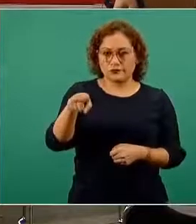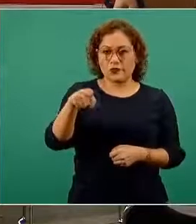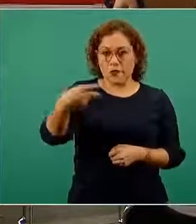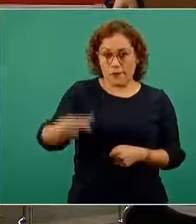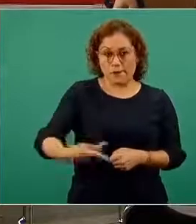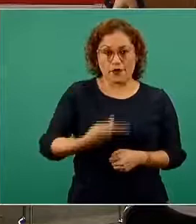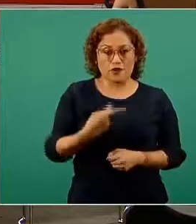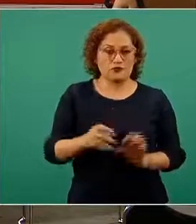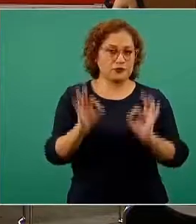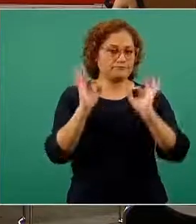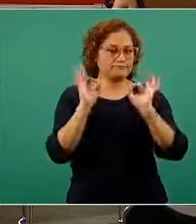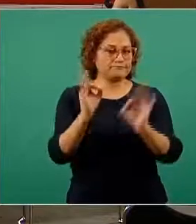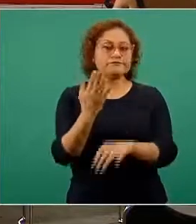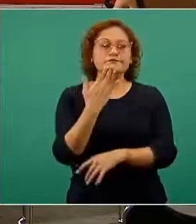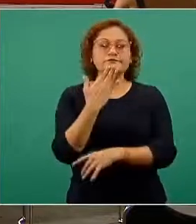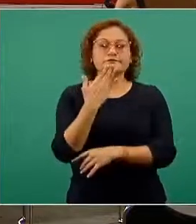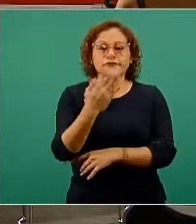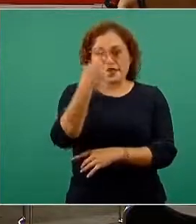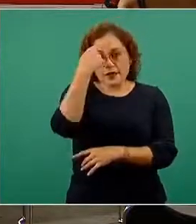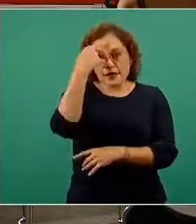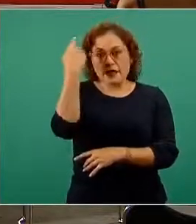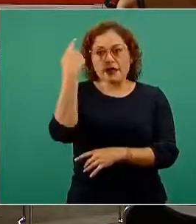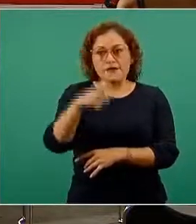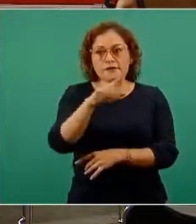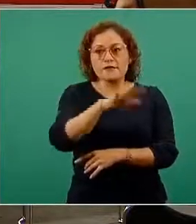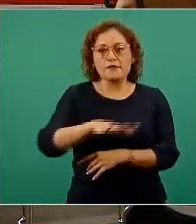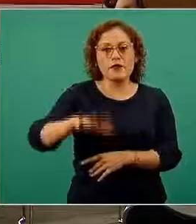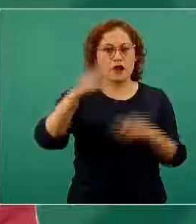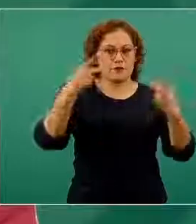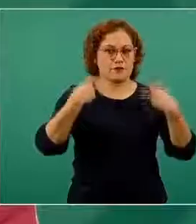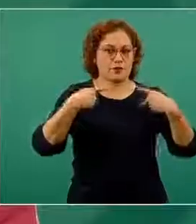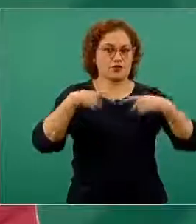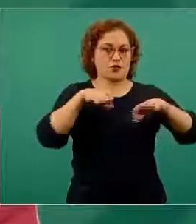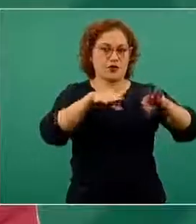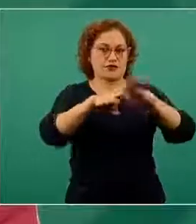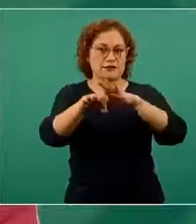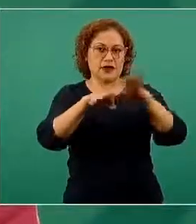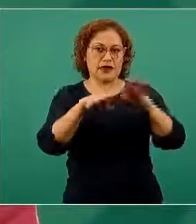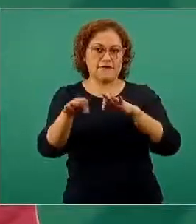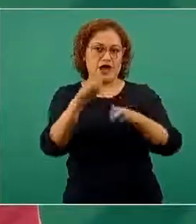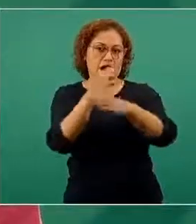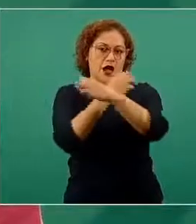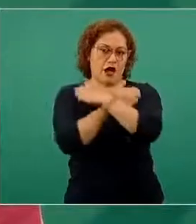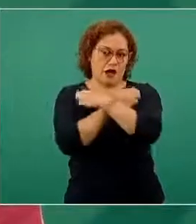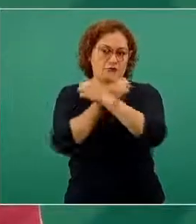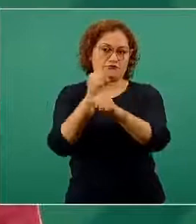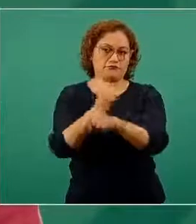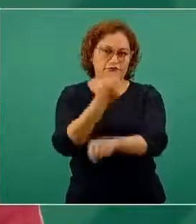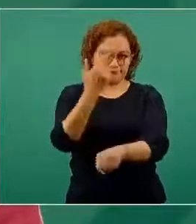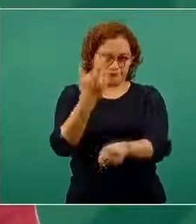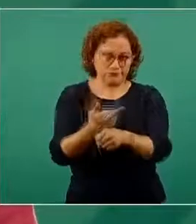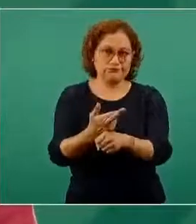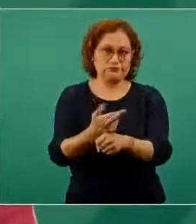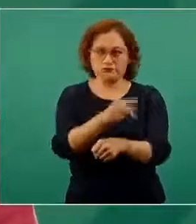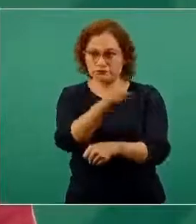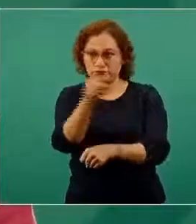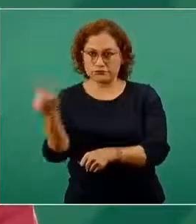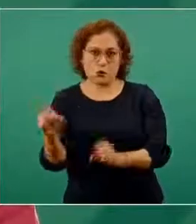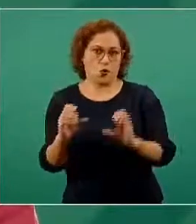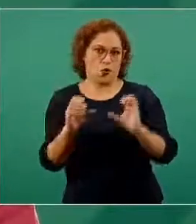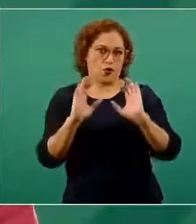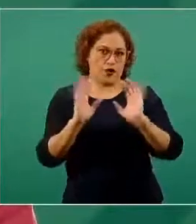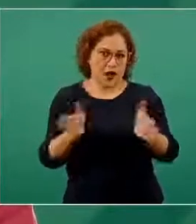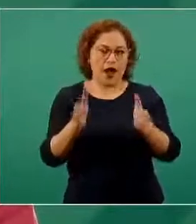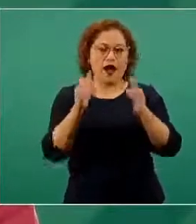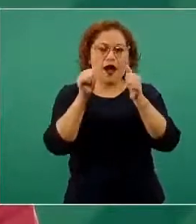esta pregunta para que las personas trabajadoras del sistema educativo nacional se vayan preparando, sepan que ya les va a